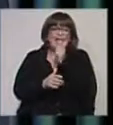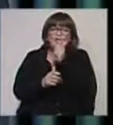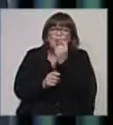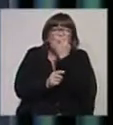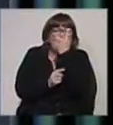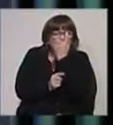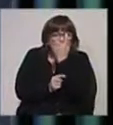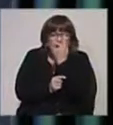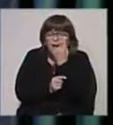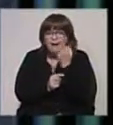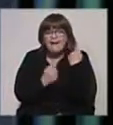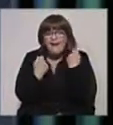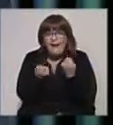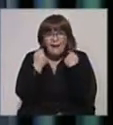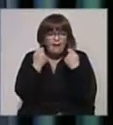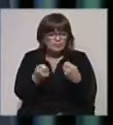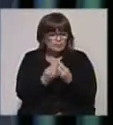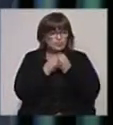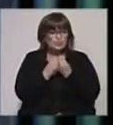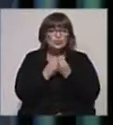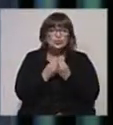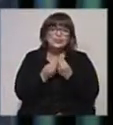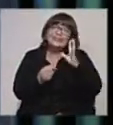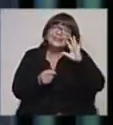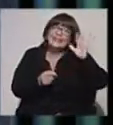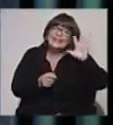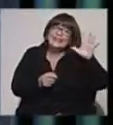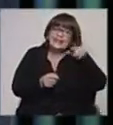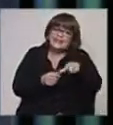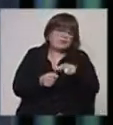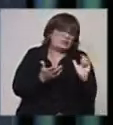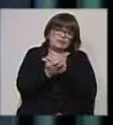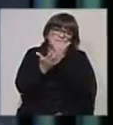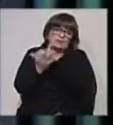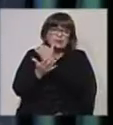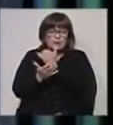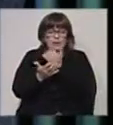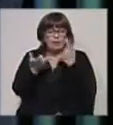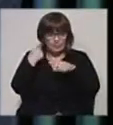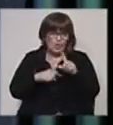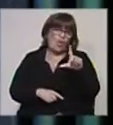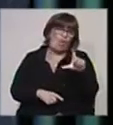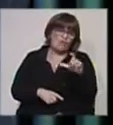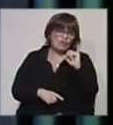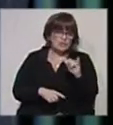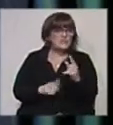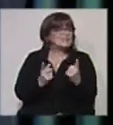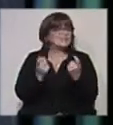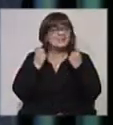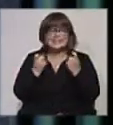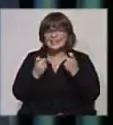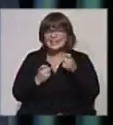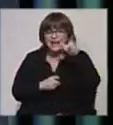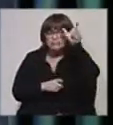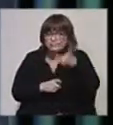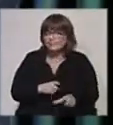es descomunal. O sea, si nos guiáramos por eso, capaz que no habría corresponsales. Pero obviamente existe la necesidad